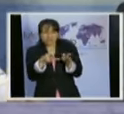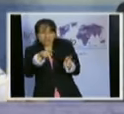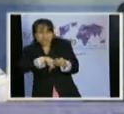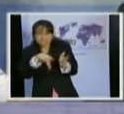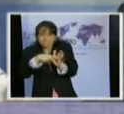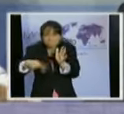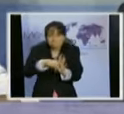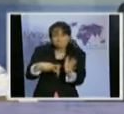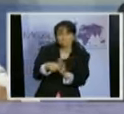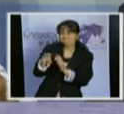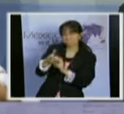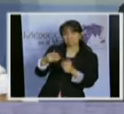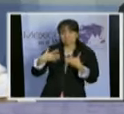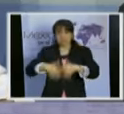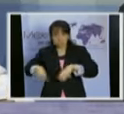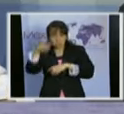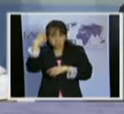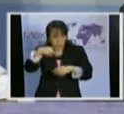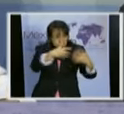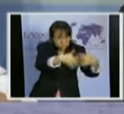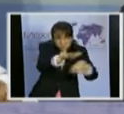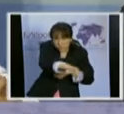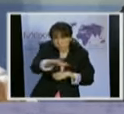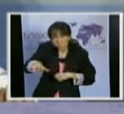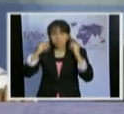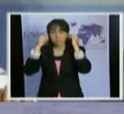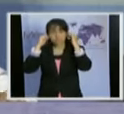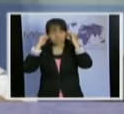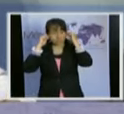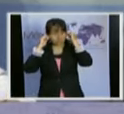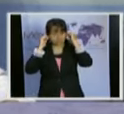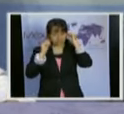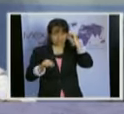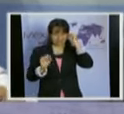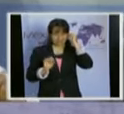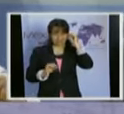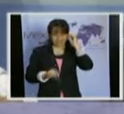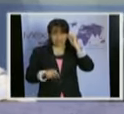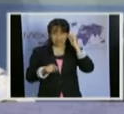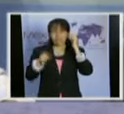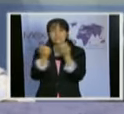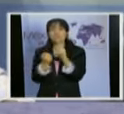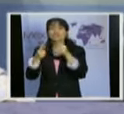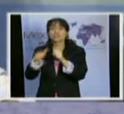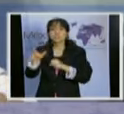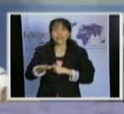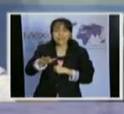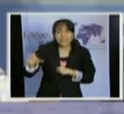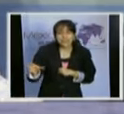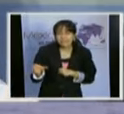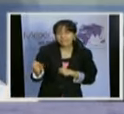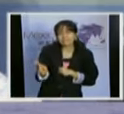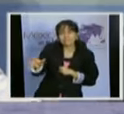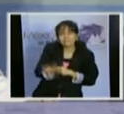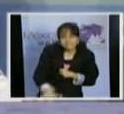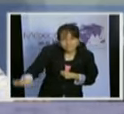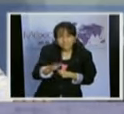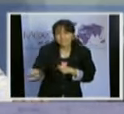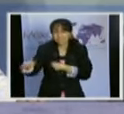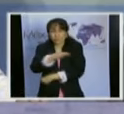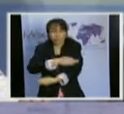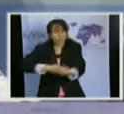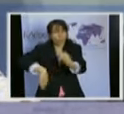sociedad civil, además de las y los jefes de Estado, todas y todos animados